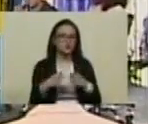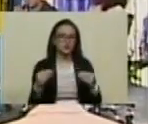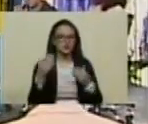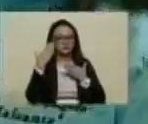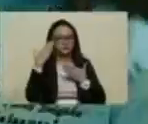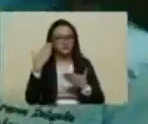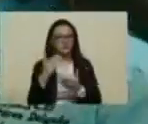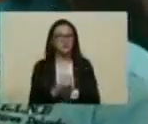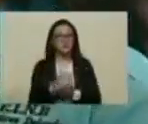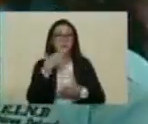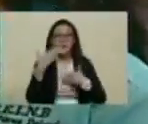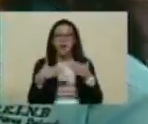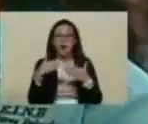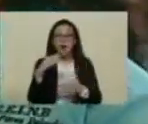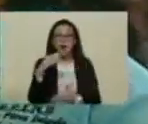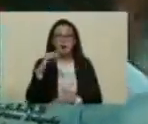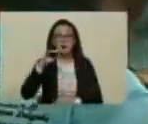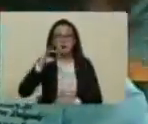Elías,